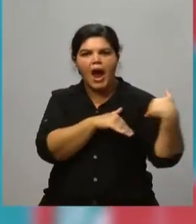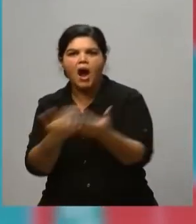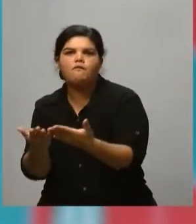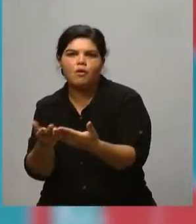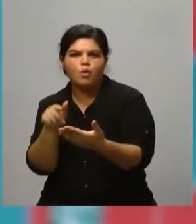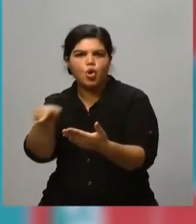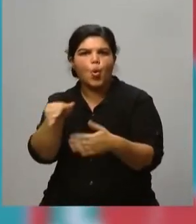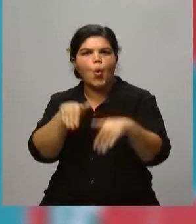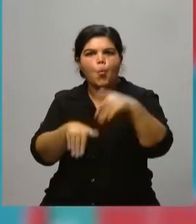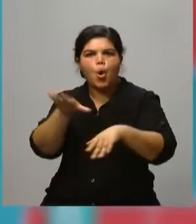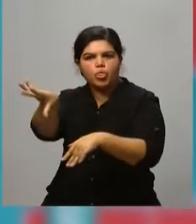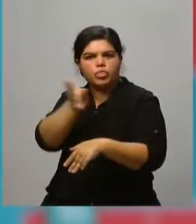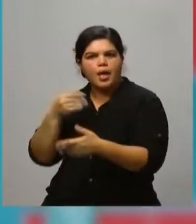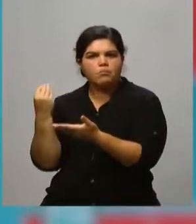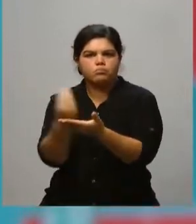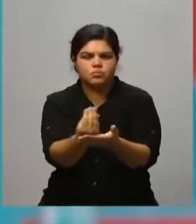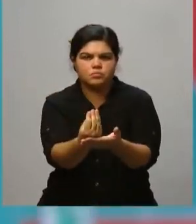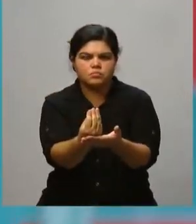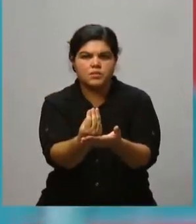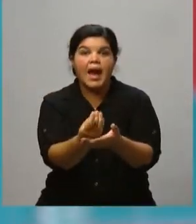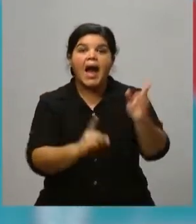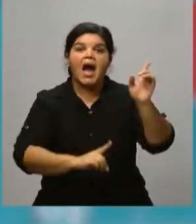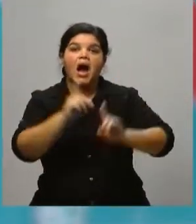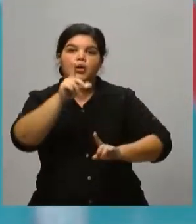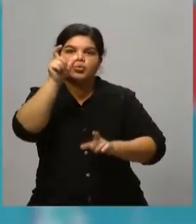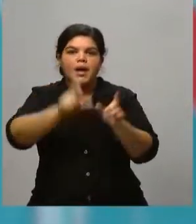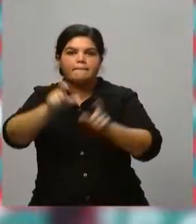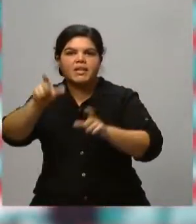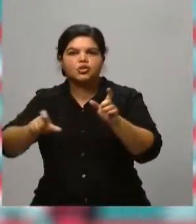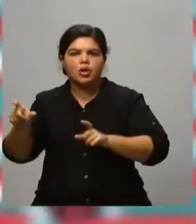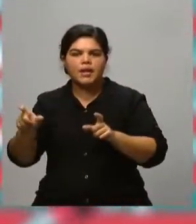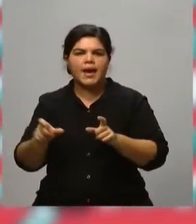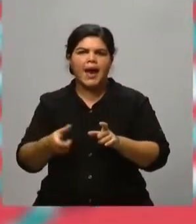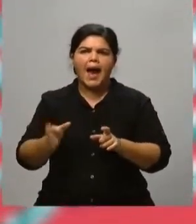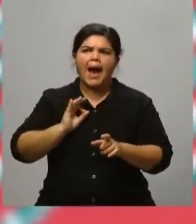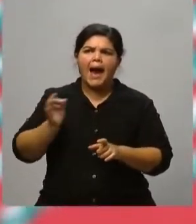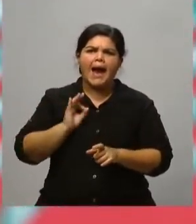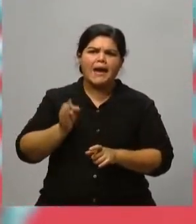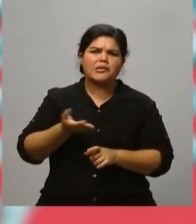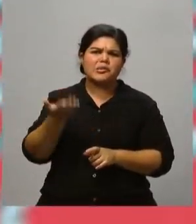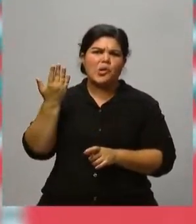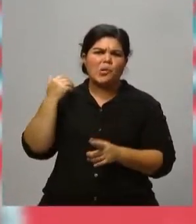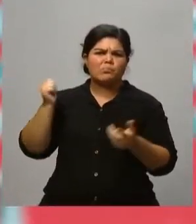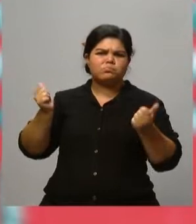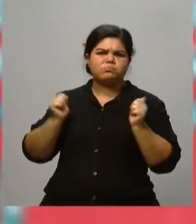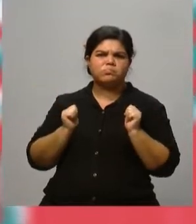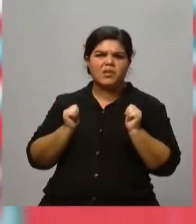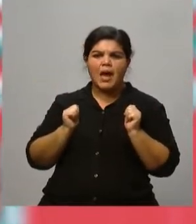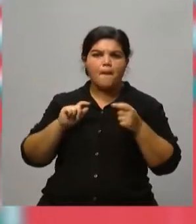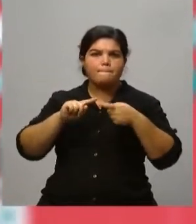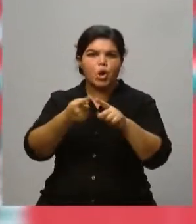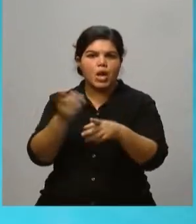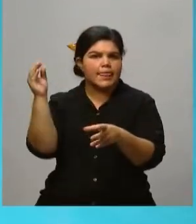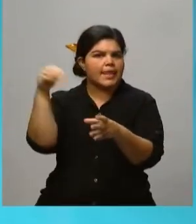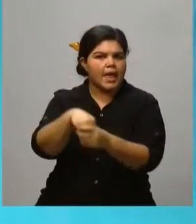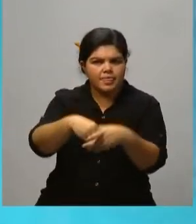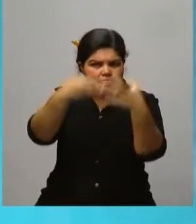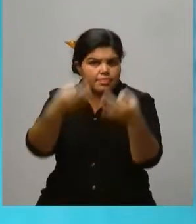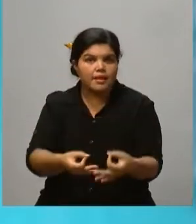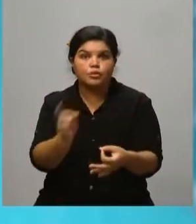y figuras políticas o referentes políticos nuevos dentro del escenario político, como es el caso de Javier Milei, que cada vez está subiendo en